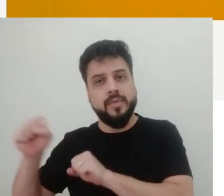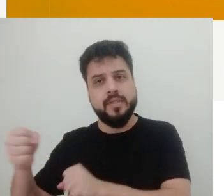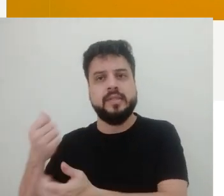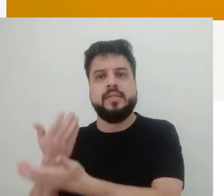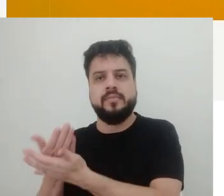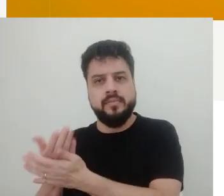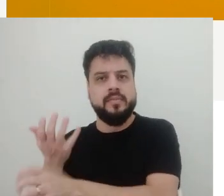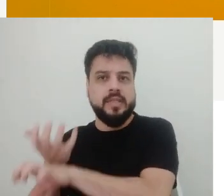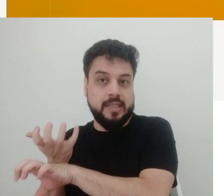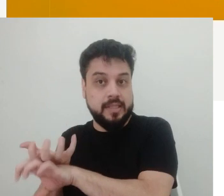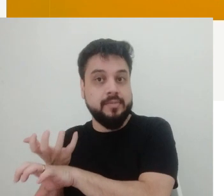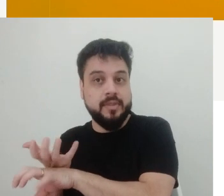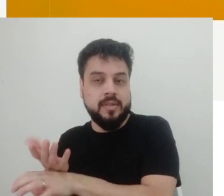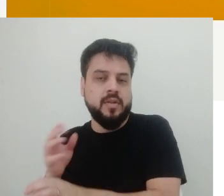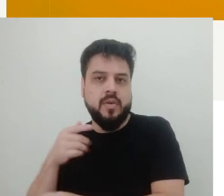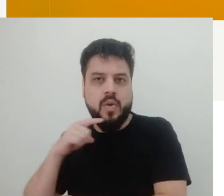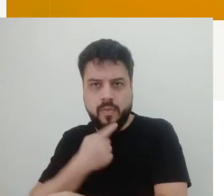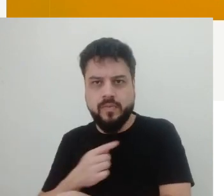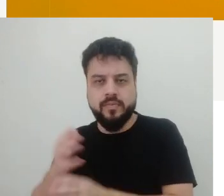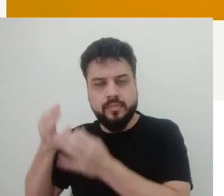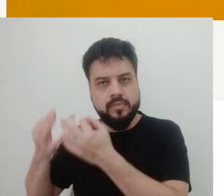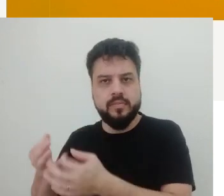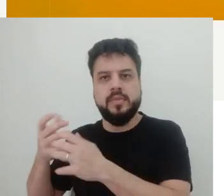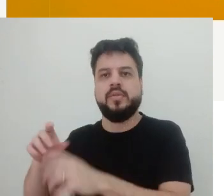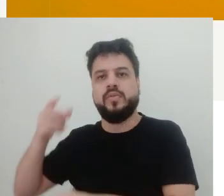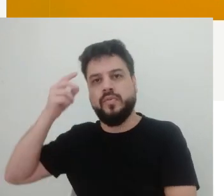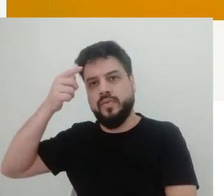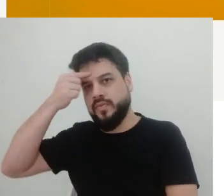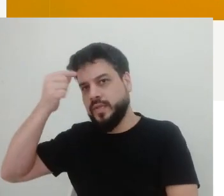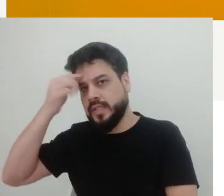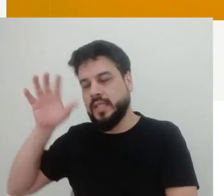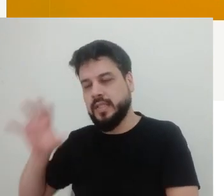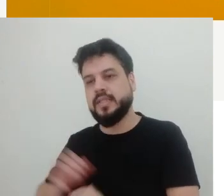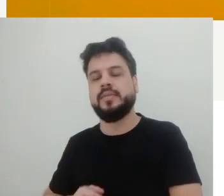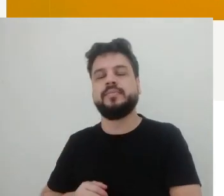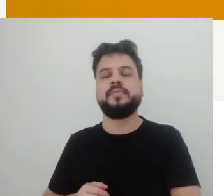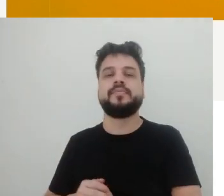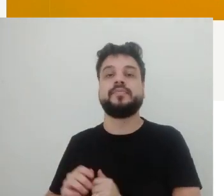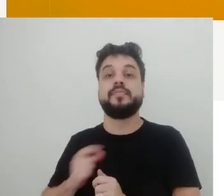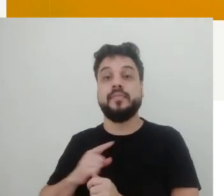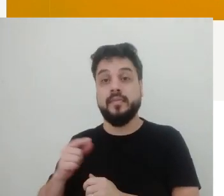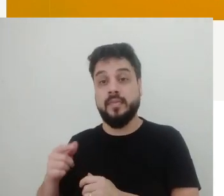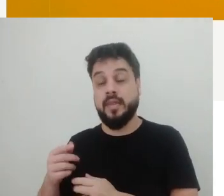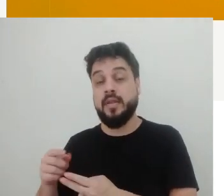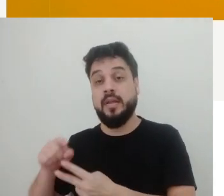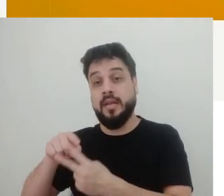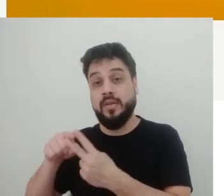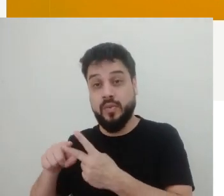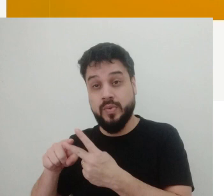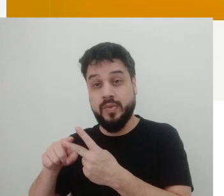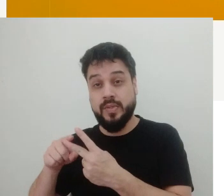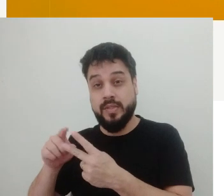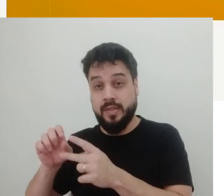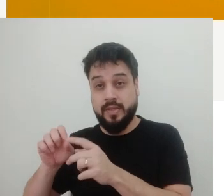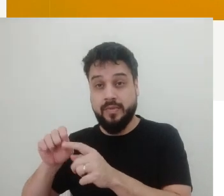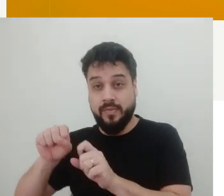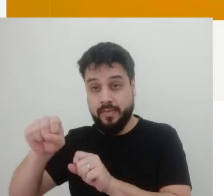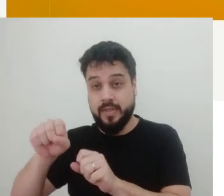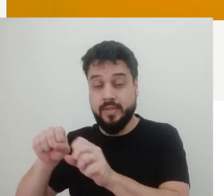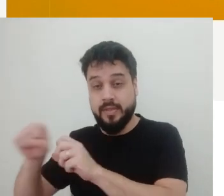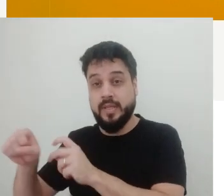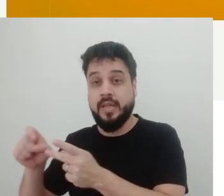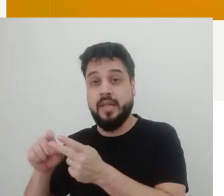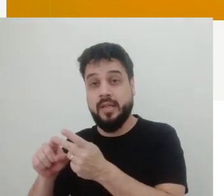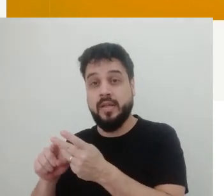doctorados, lo que me permitió orientarme hacia distintos lugares, pero que solamente fue después donde